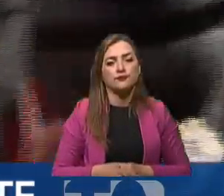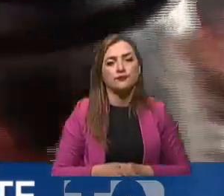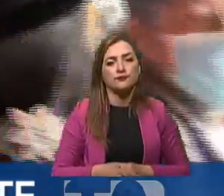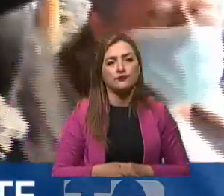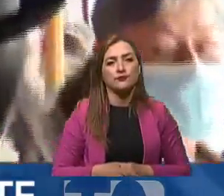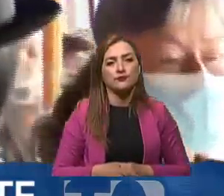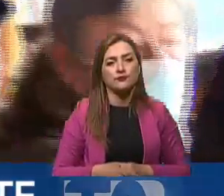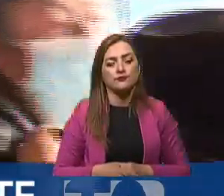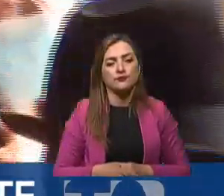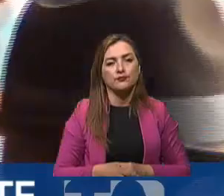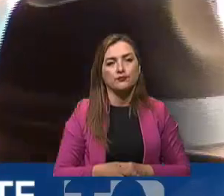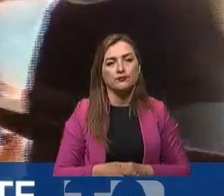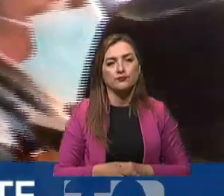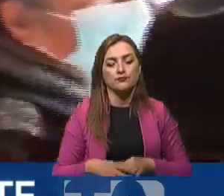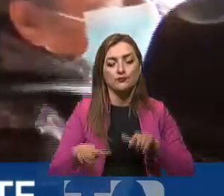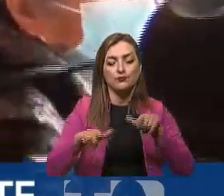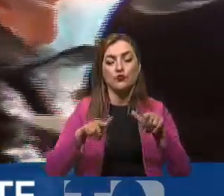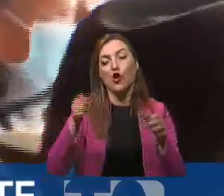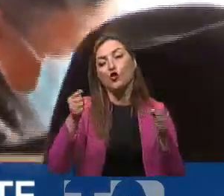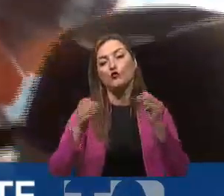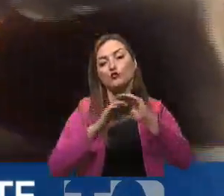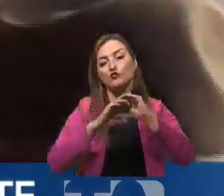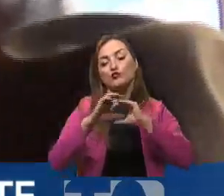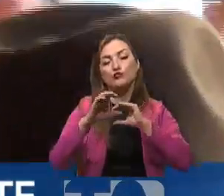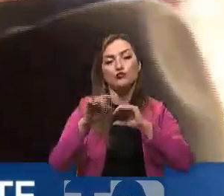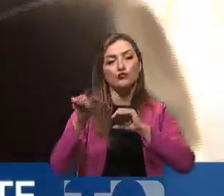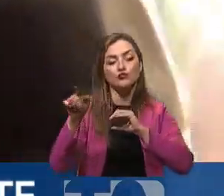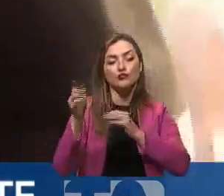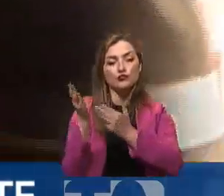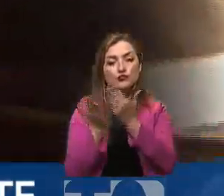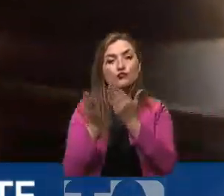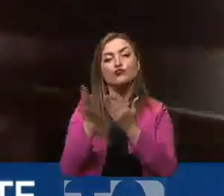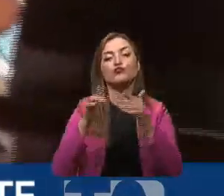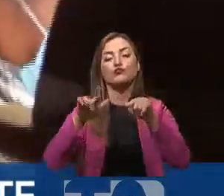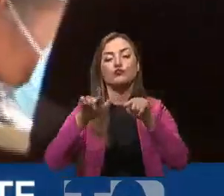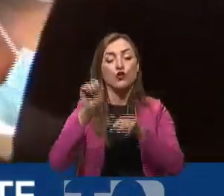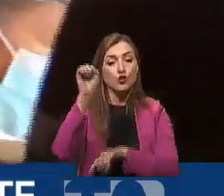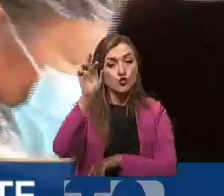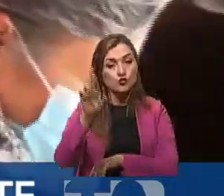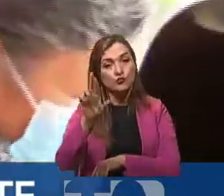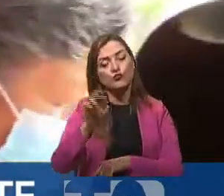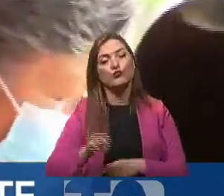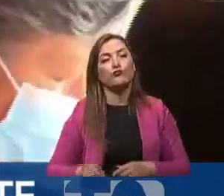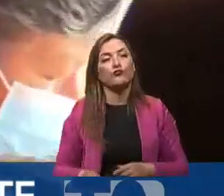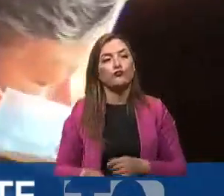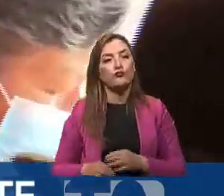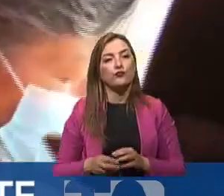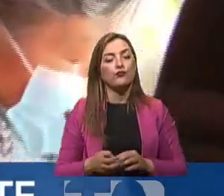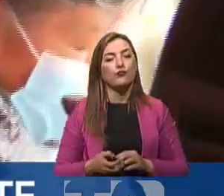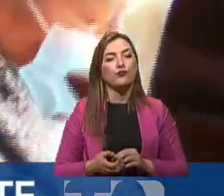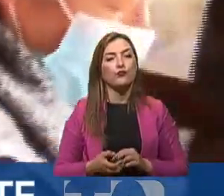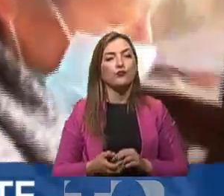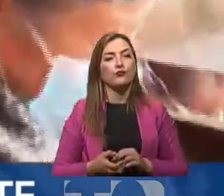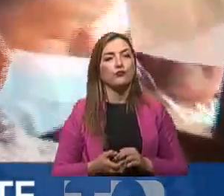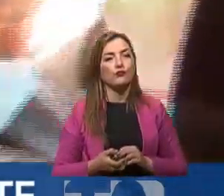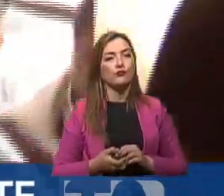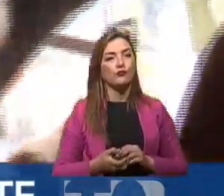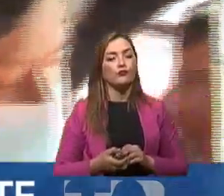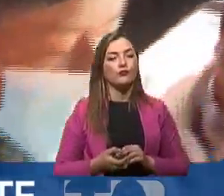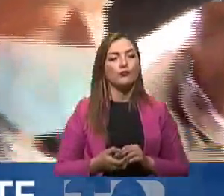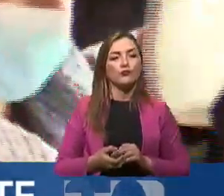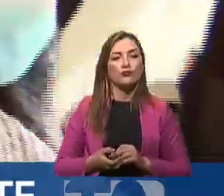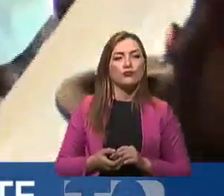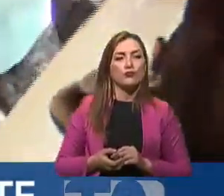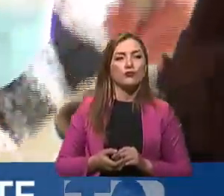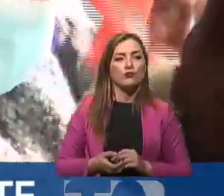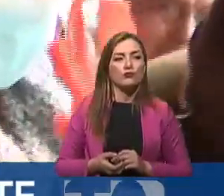recorrido de esta unidad de transporte que está ofreciendo ya este servicio aquí en el sur de la ciudad. Ustedes pueden observar, en realidad